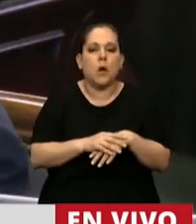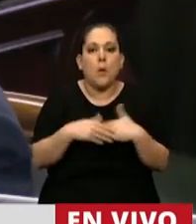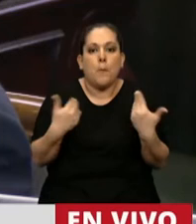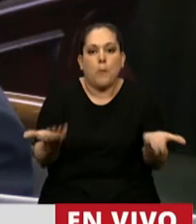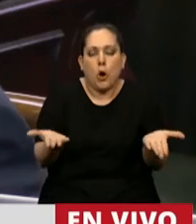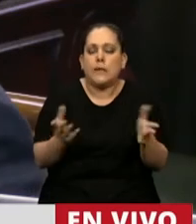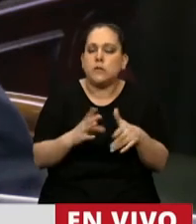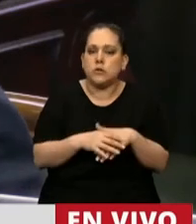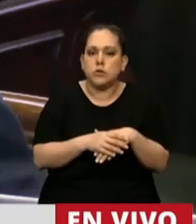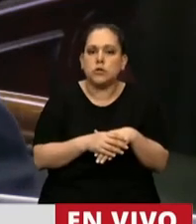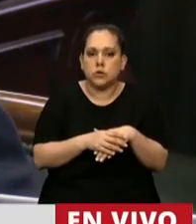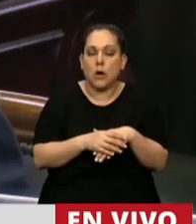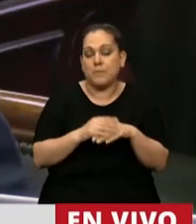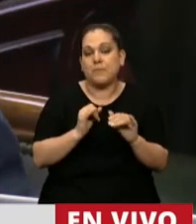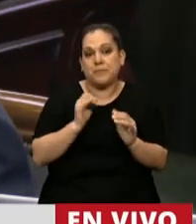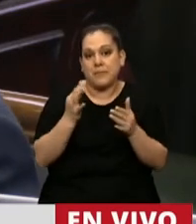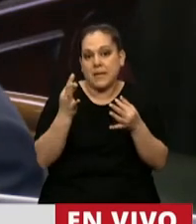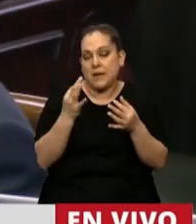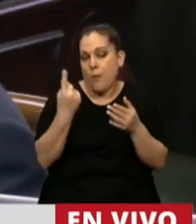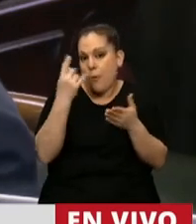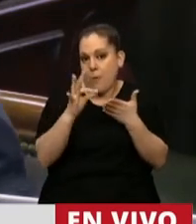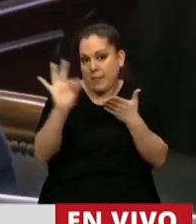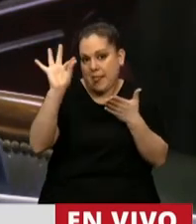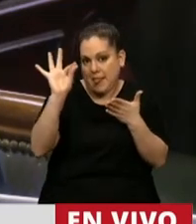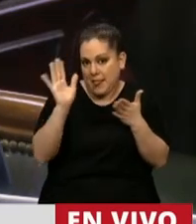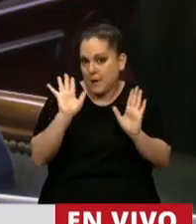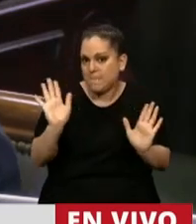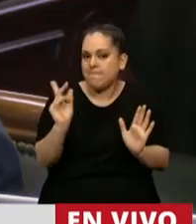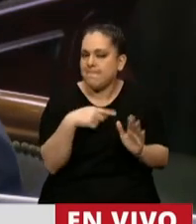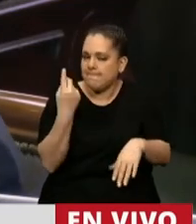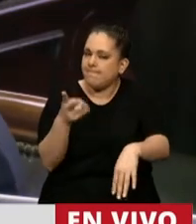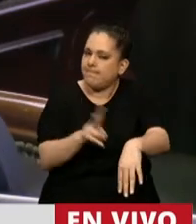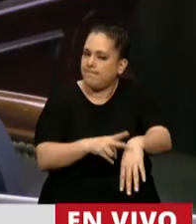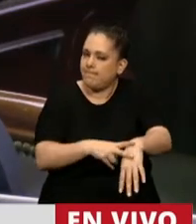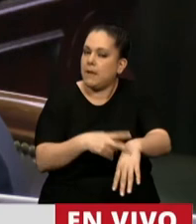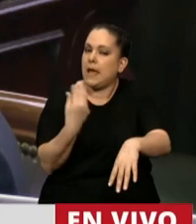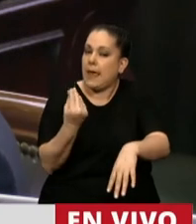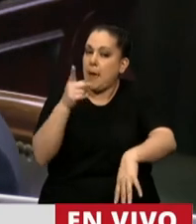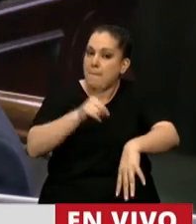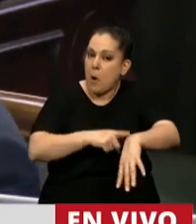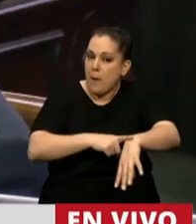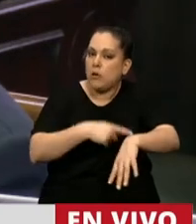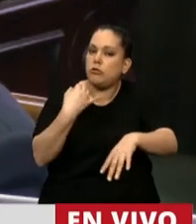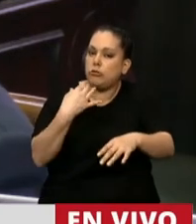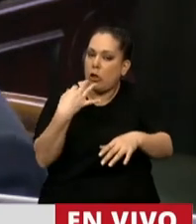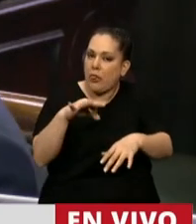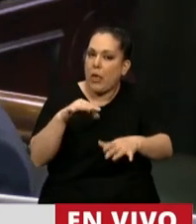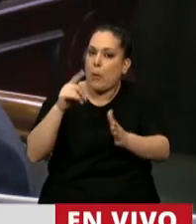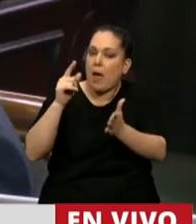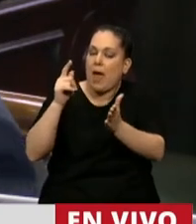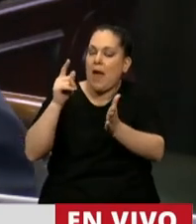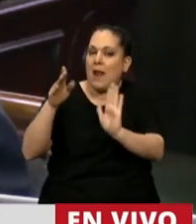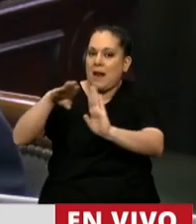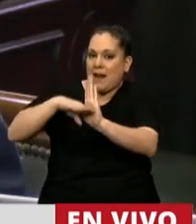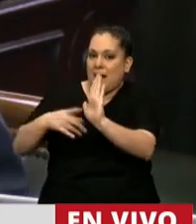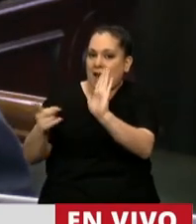Por eso, hecha esta salvedad, es que nosotros recomendamos que al momento de efectuarse la reglamentación en el Poder